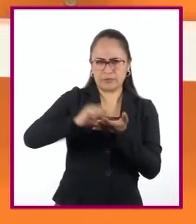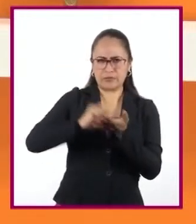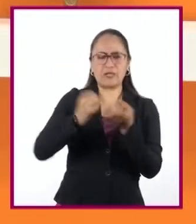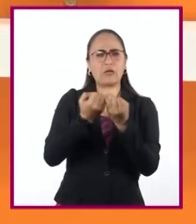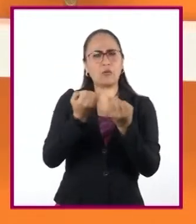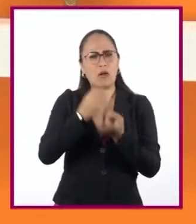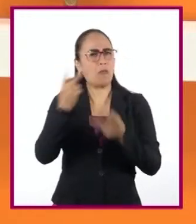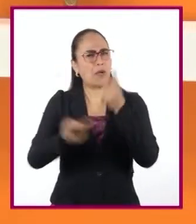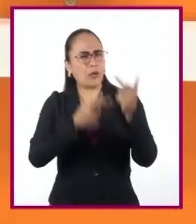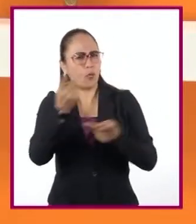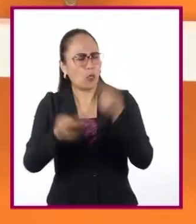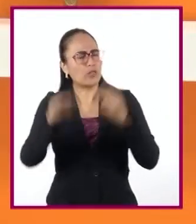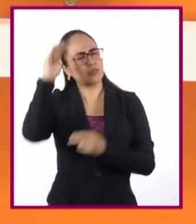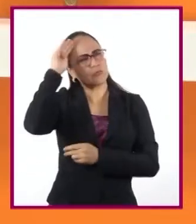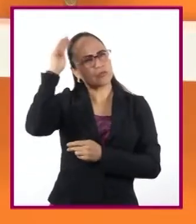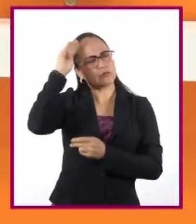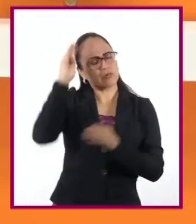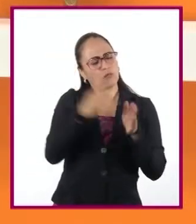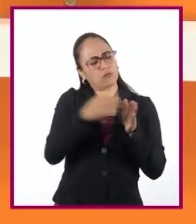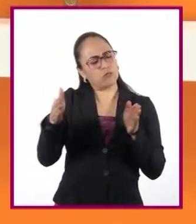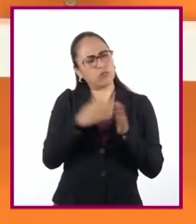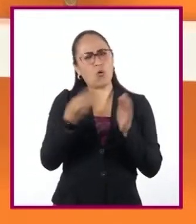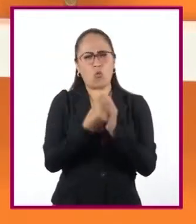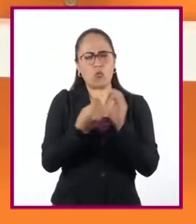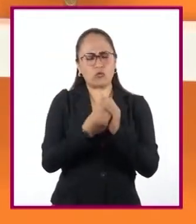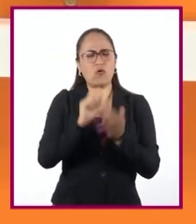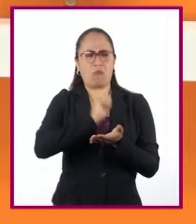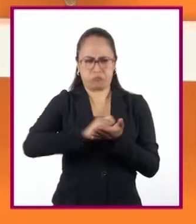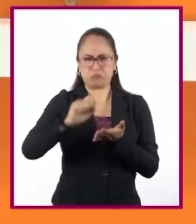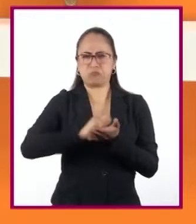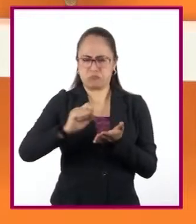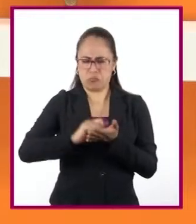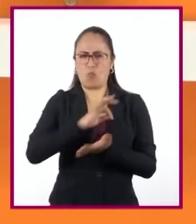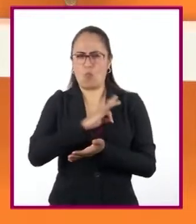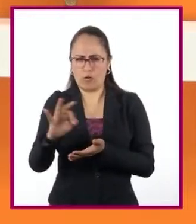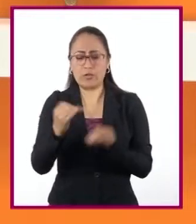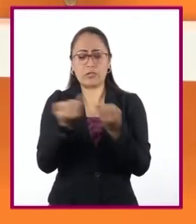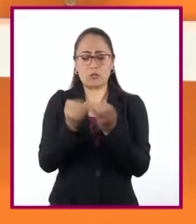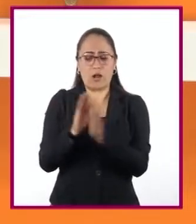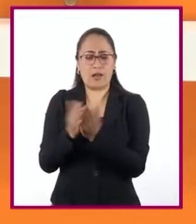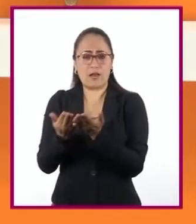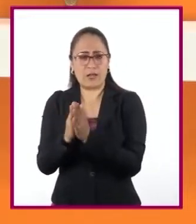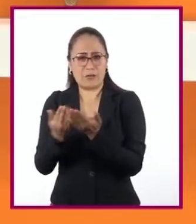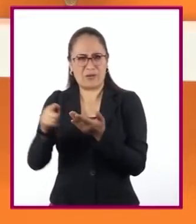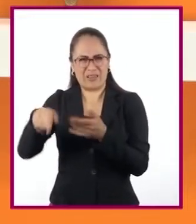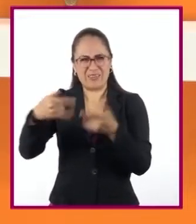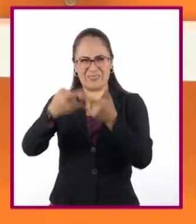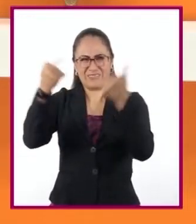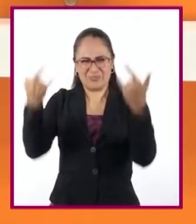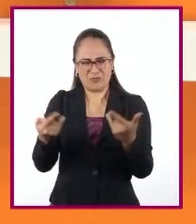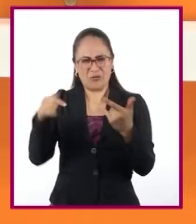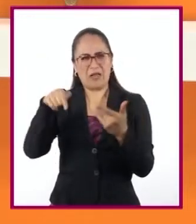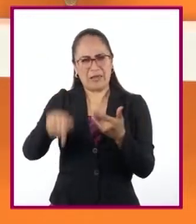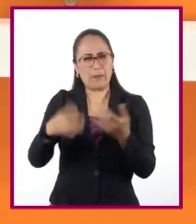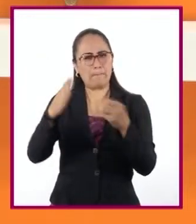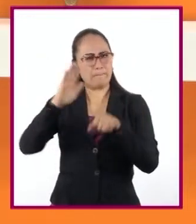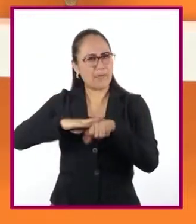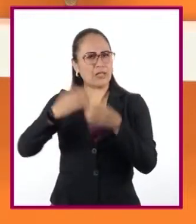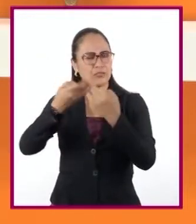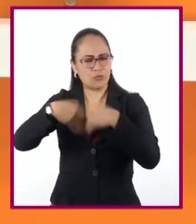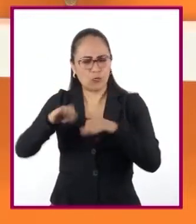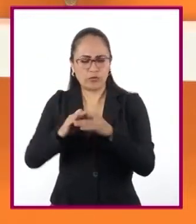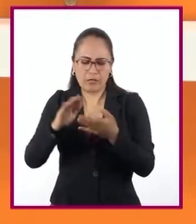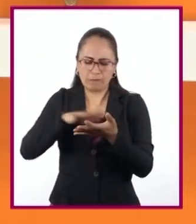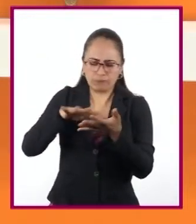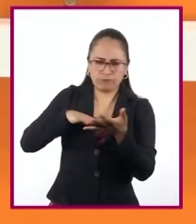y reflexiones que surjan a lo largo de esta sesión. Recuerden consultar su libro de texto de historia, pues es su principal fuente de